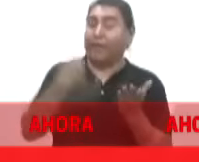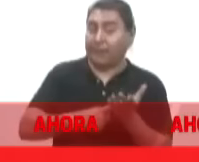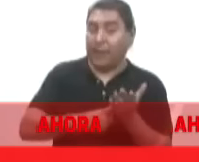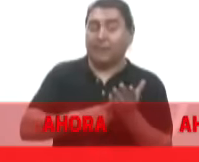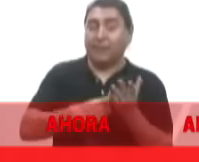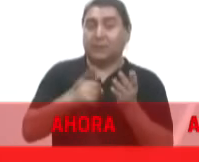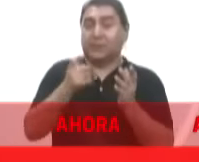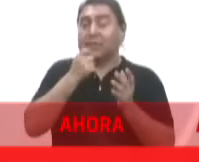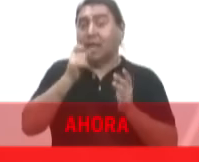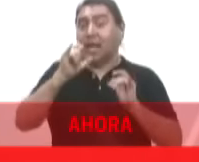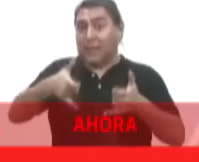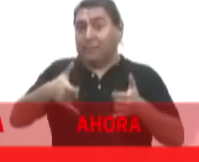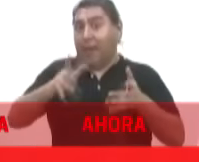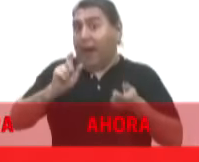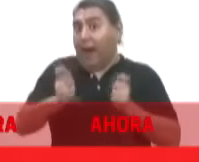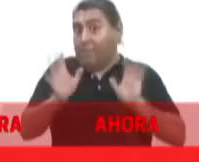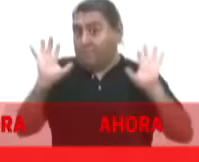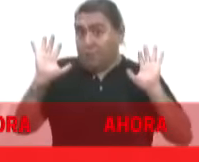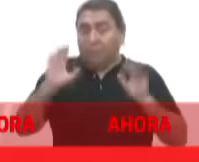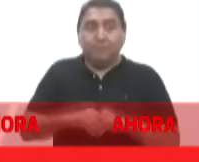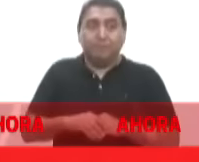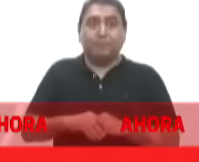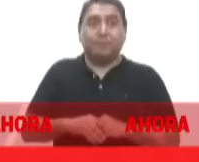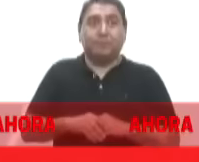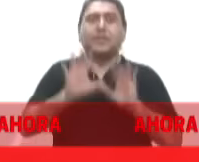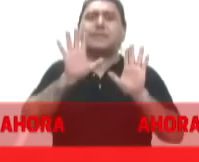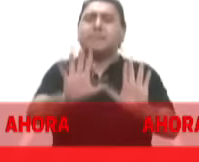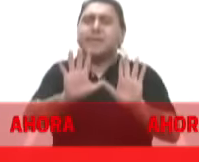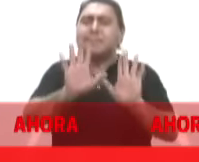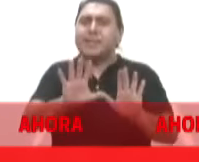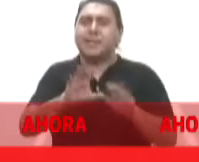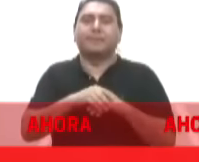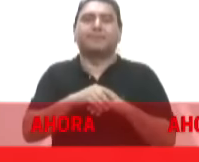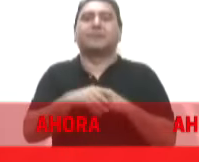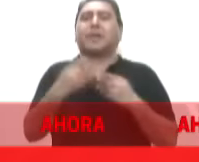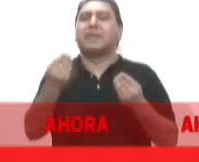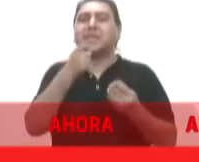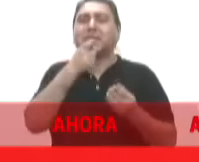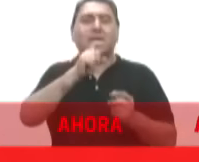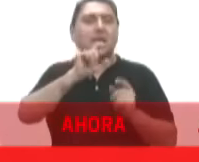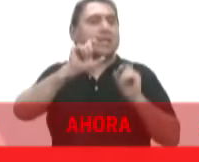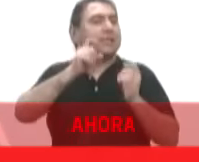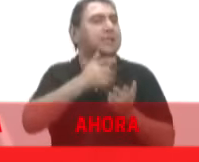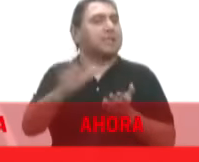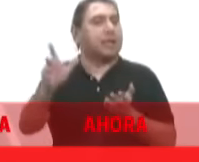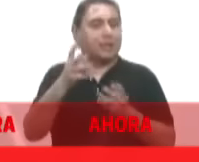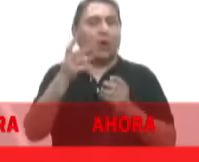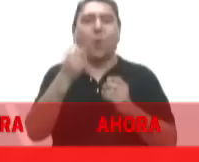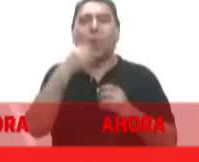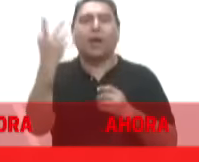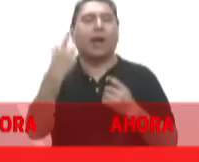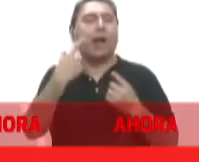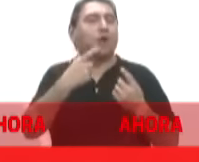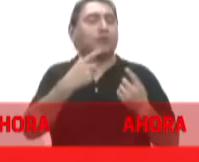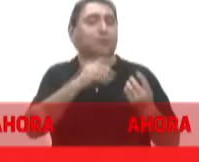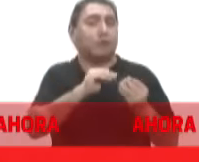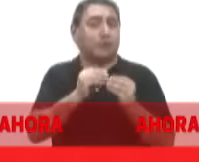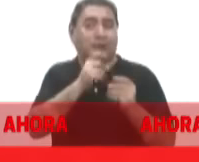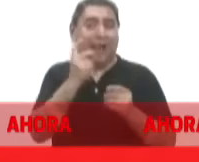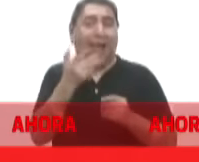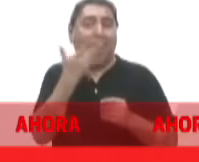es si acepta el cambio. Esperen, ¿qué pasa si no lo acepta? En cualquiera de los casos de que habla el artículo anterior, el